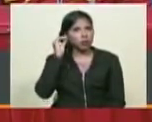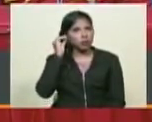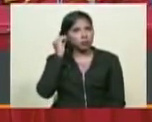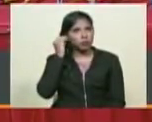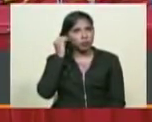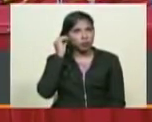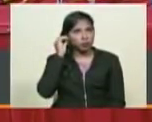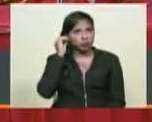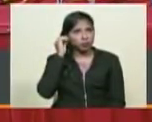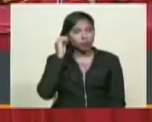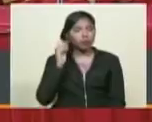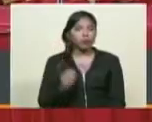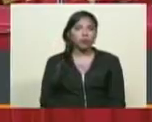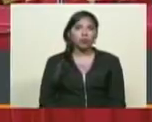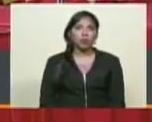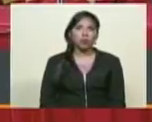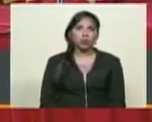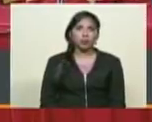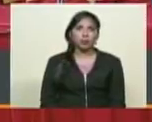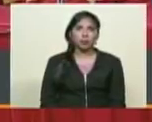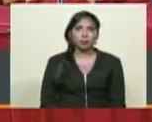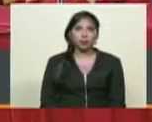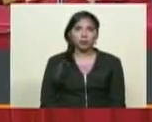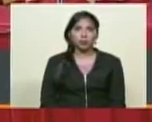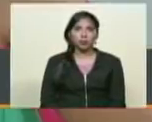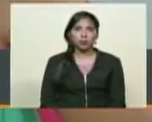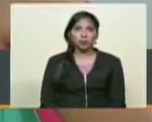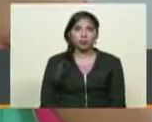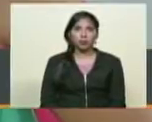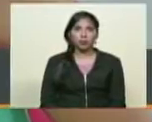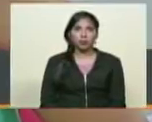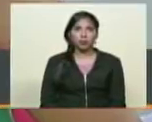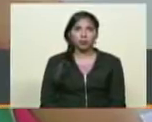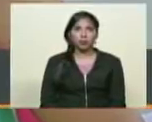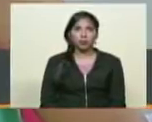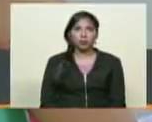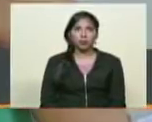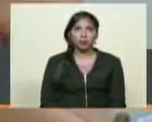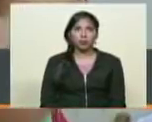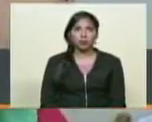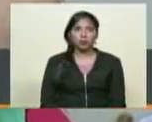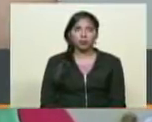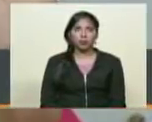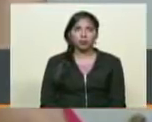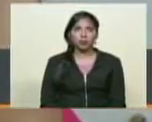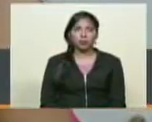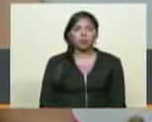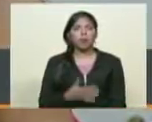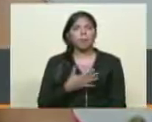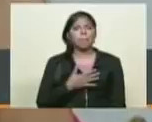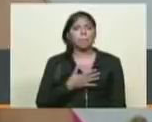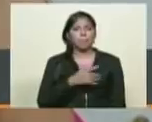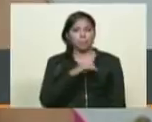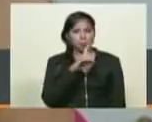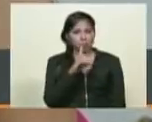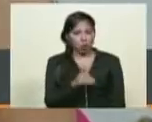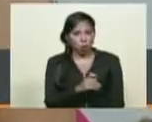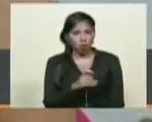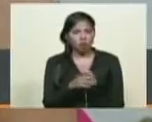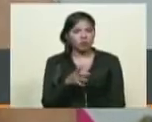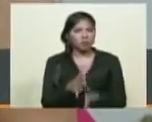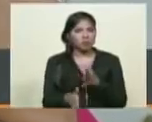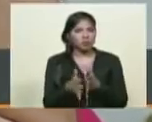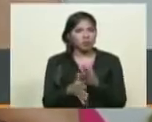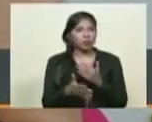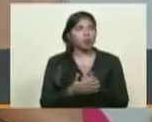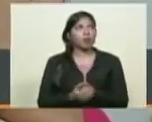¿Diario El? El Tiempo. Gracias. Mi pregunta va relacionada hacia la estructuración